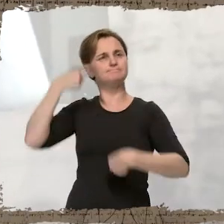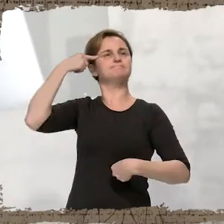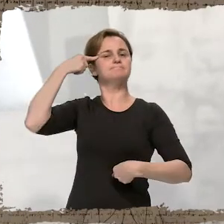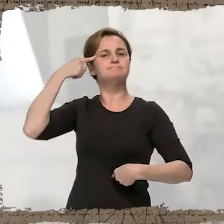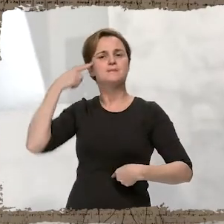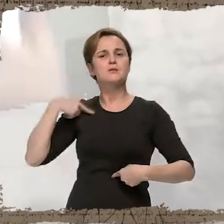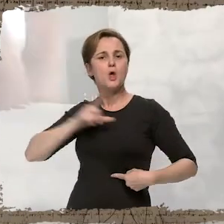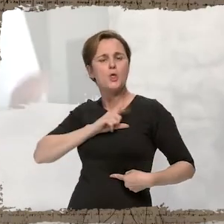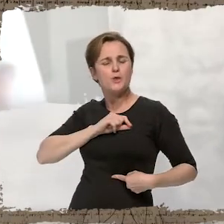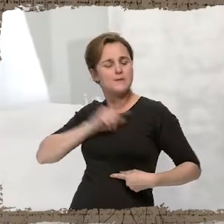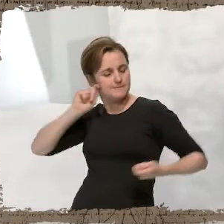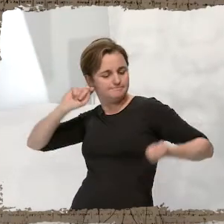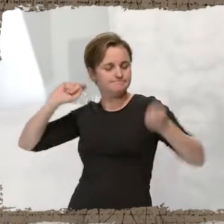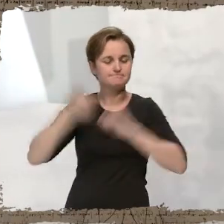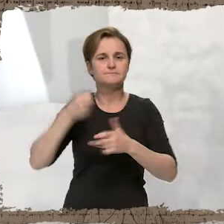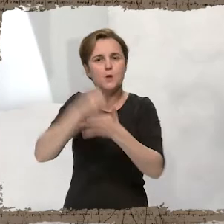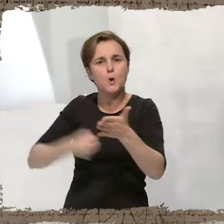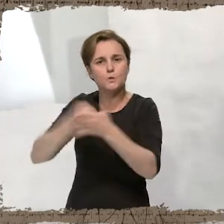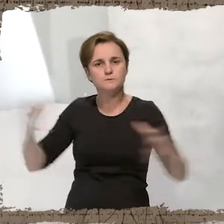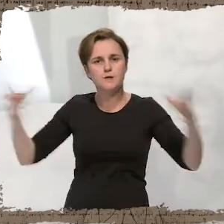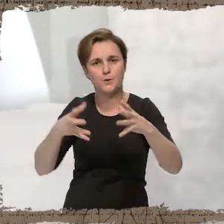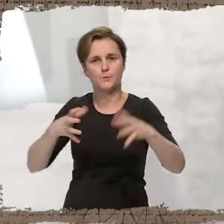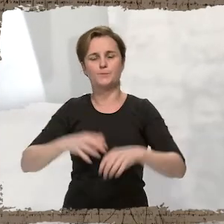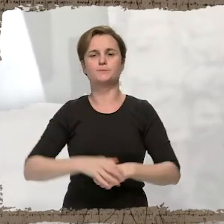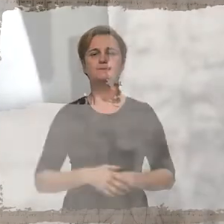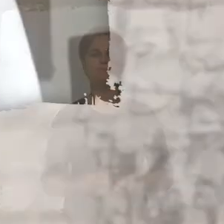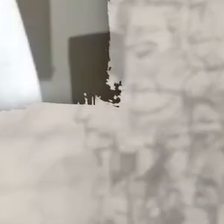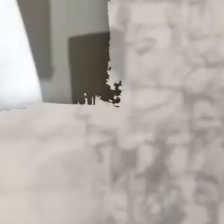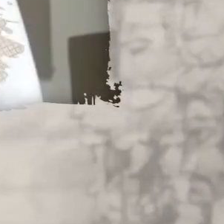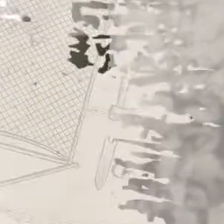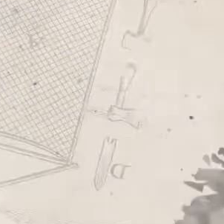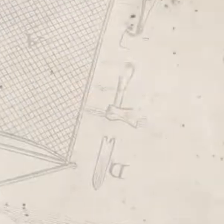de las abuelas poder transformar el dolor en lucha colectiva